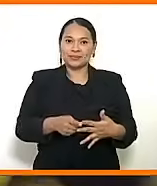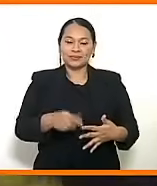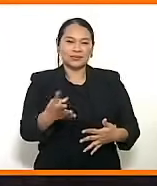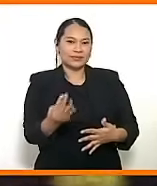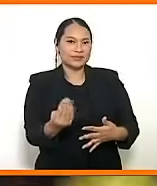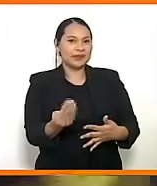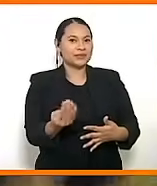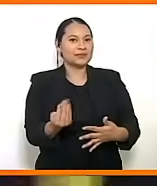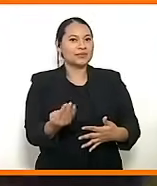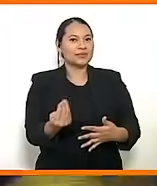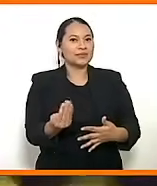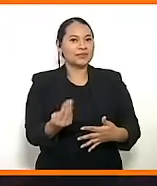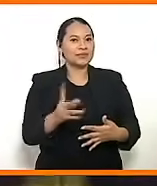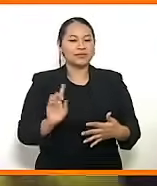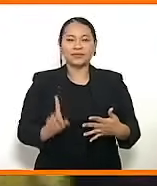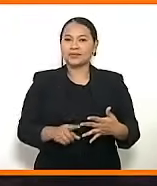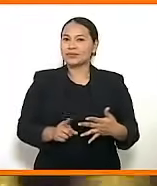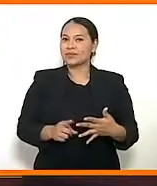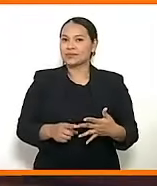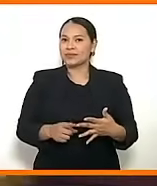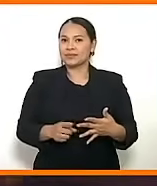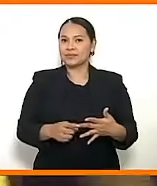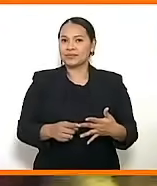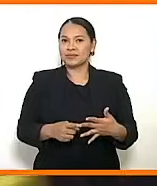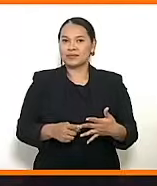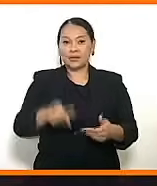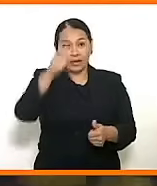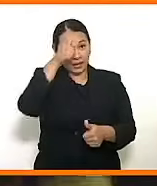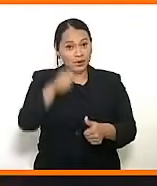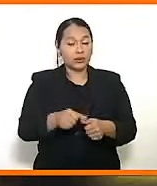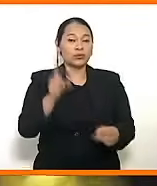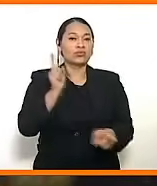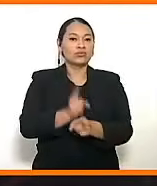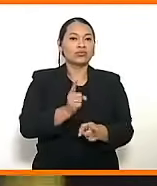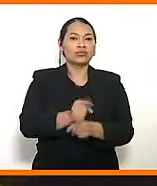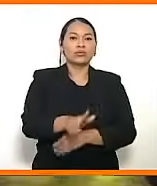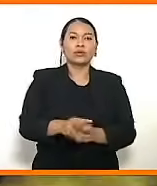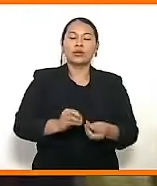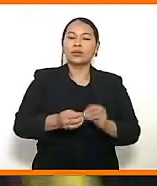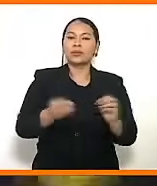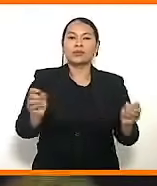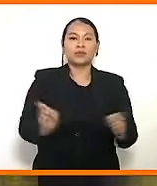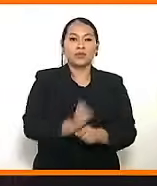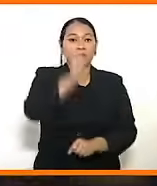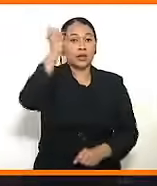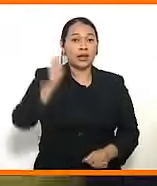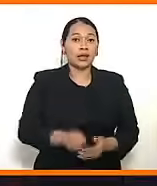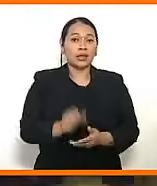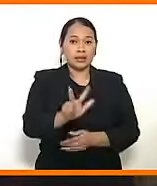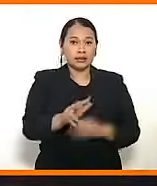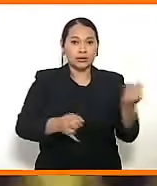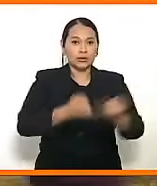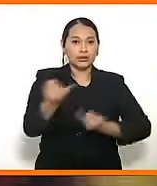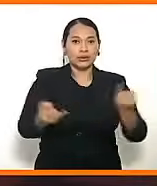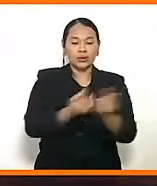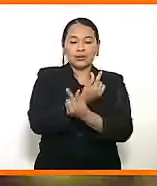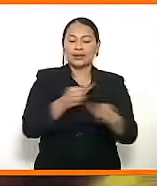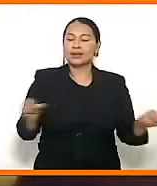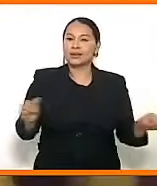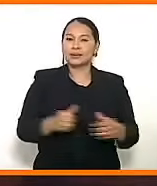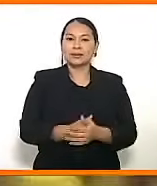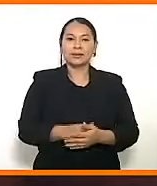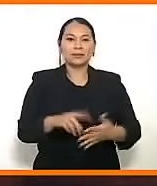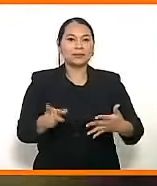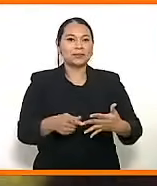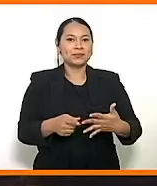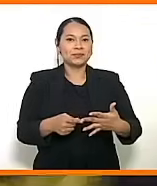Vamos a conocer el tercer número seleccionado en esta noche. Recuerda que si aciertas tres números, sin importar el orden, tienes tres jugadas gratis. Y este